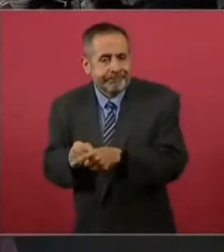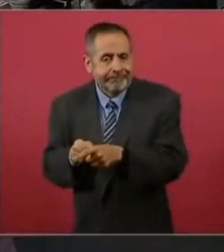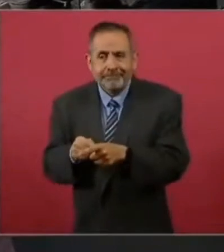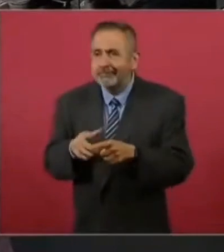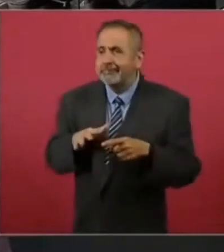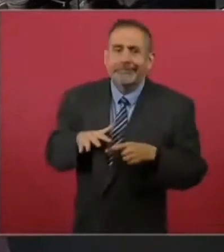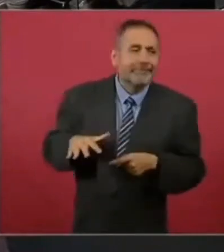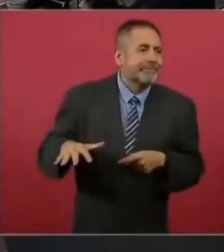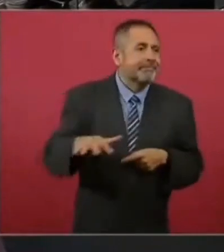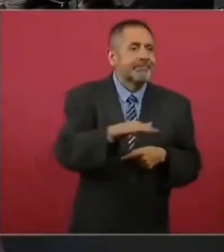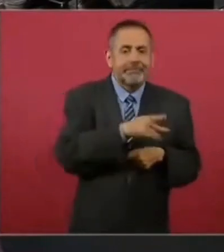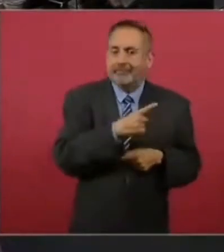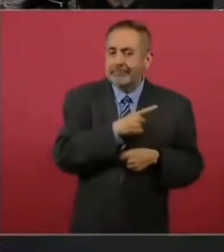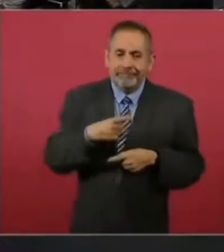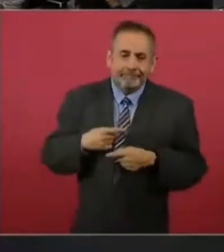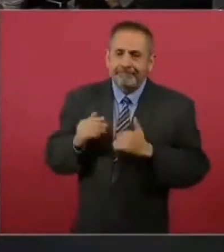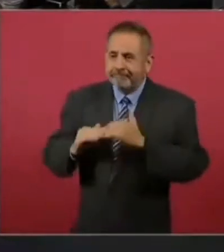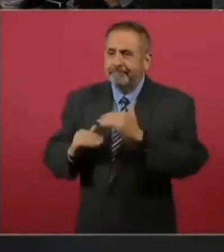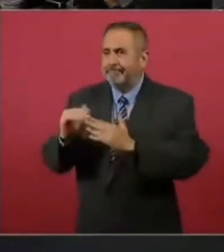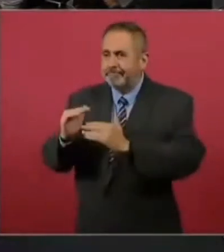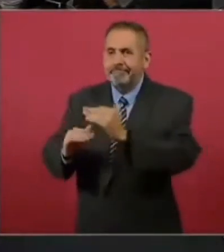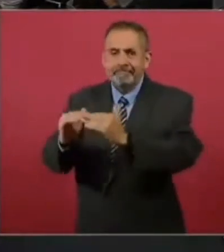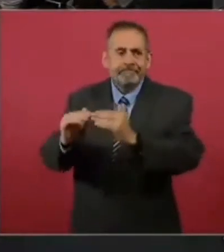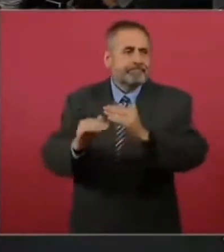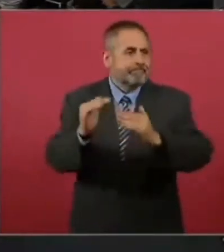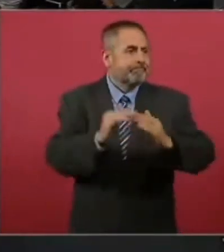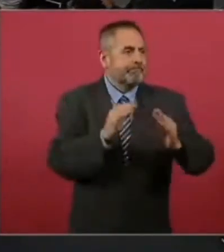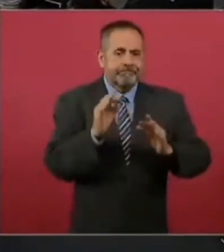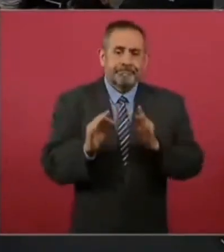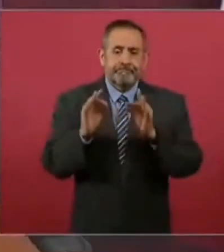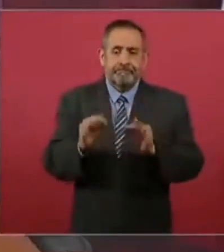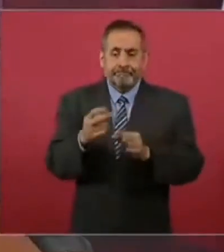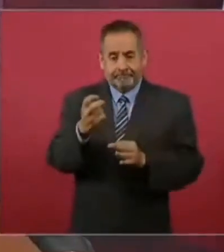toda la población. Entonces ya estamos en eso.